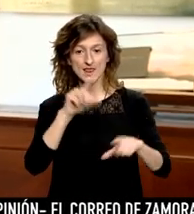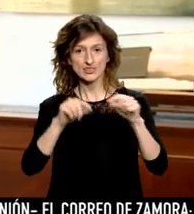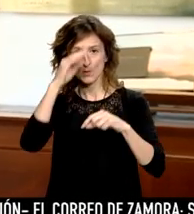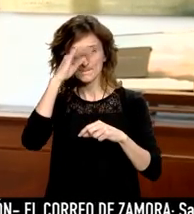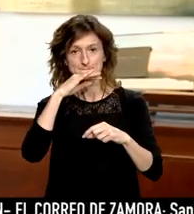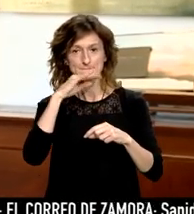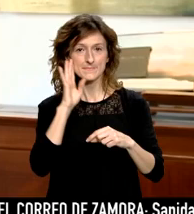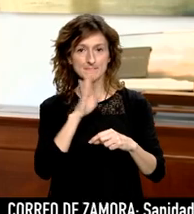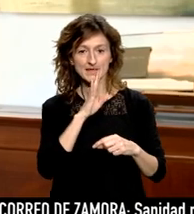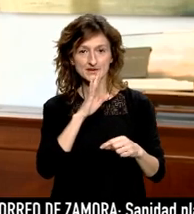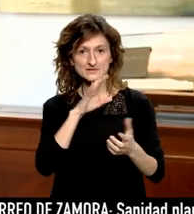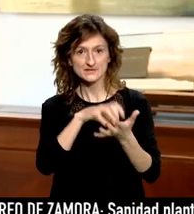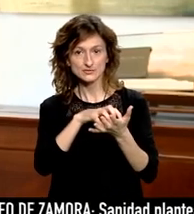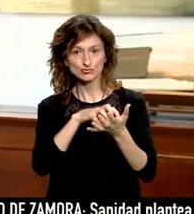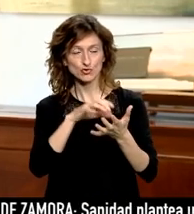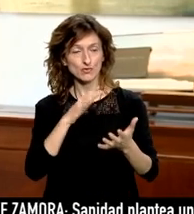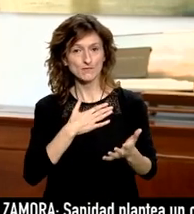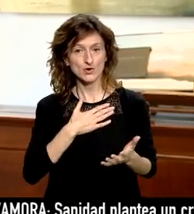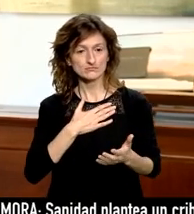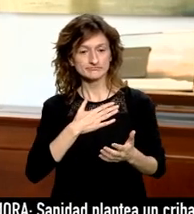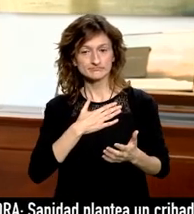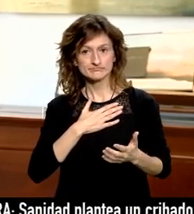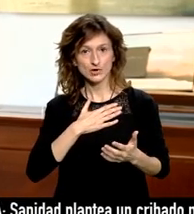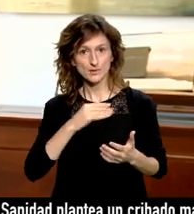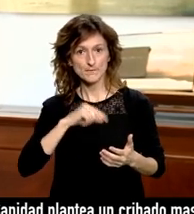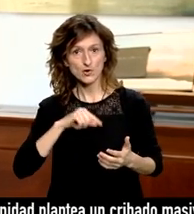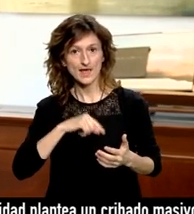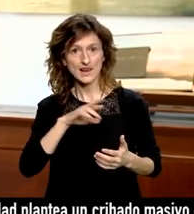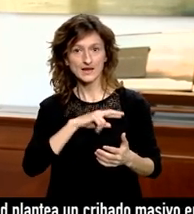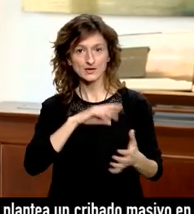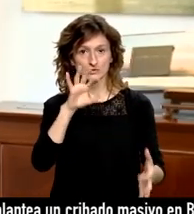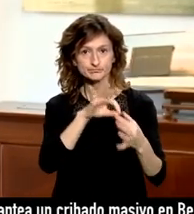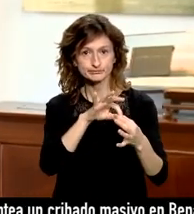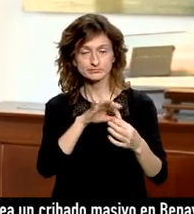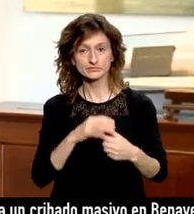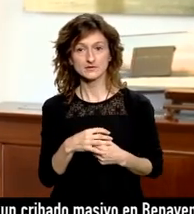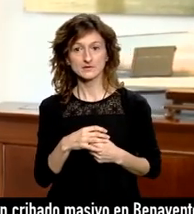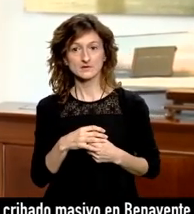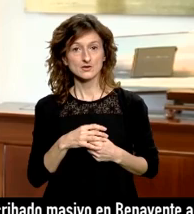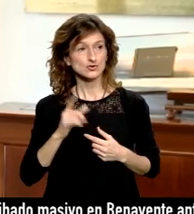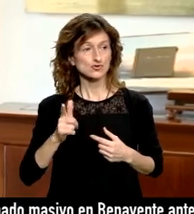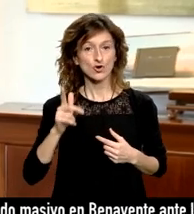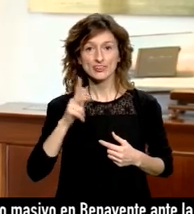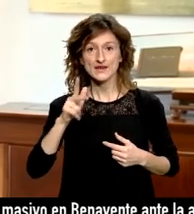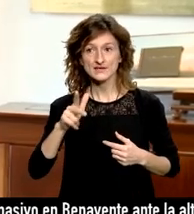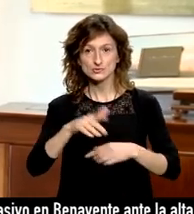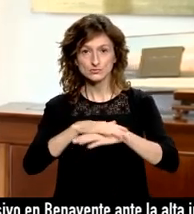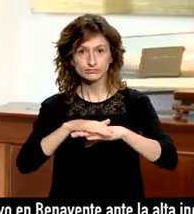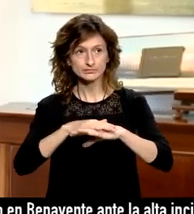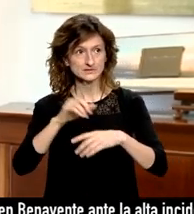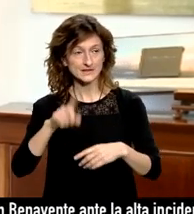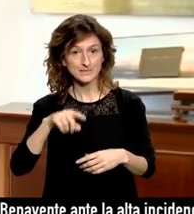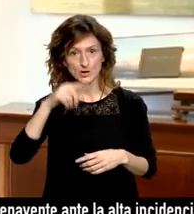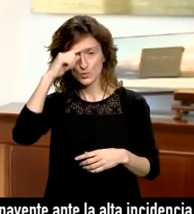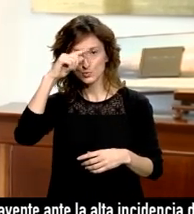elección de los padres a elegir un centro educativo de acuerdo a sus convicciones morales y religiosas. No solamente es a estos derechos fundamentales, sino que no